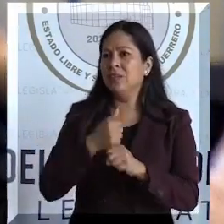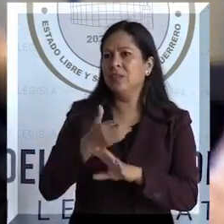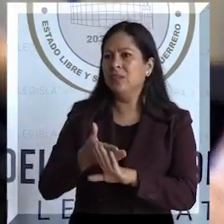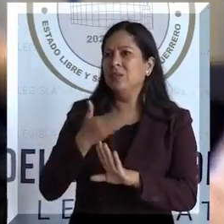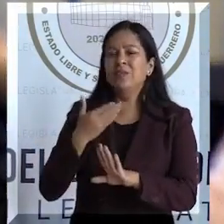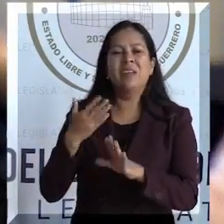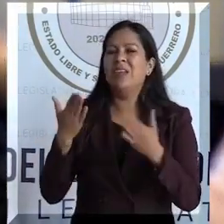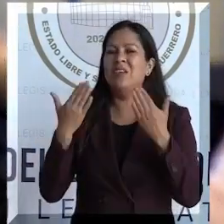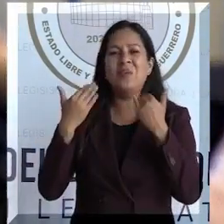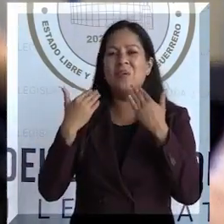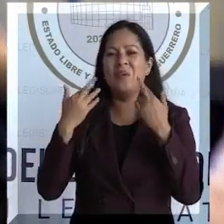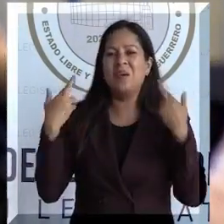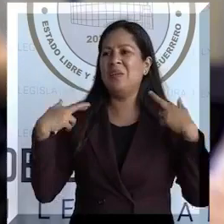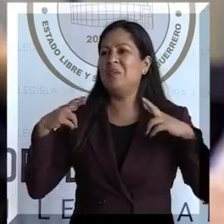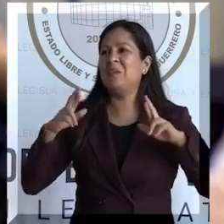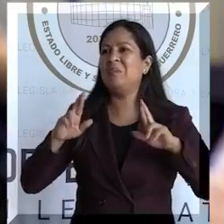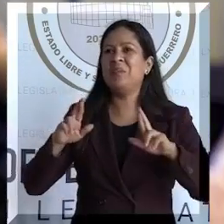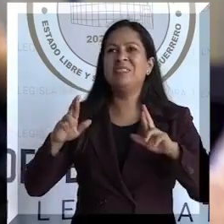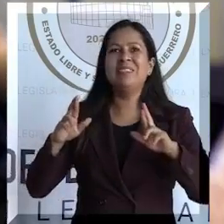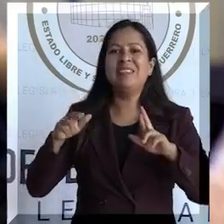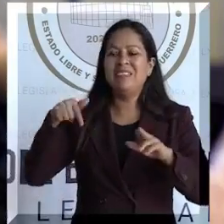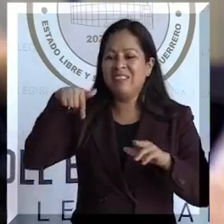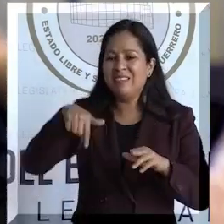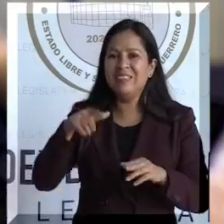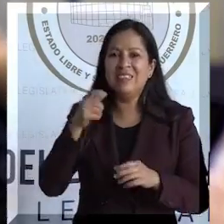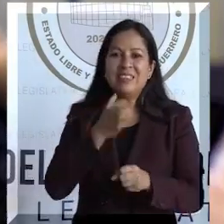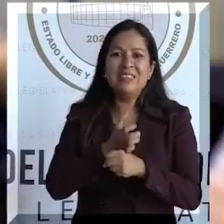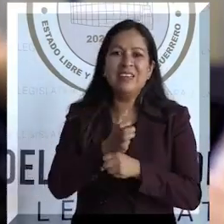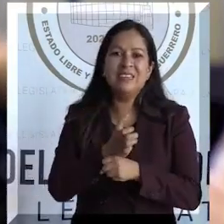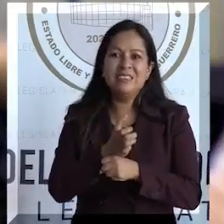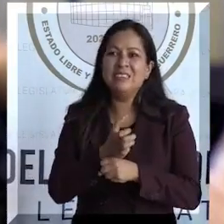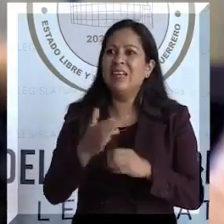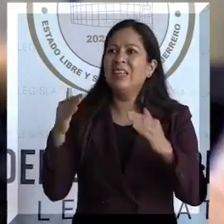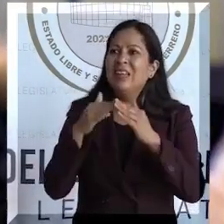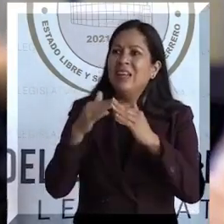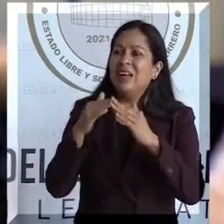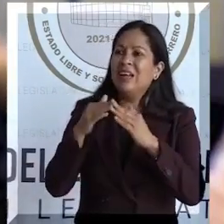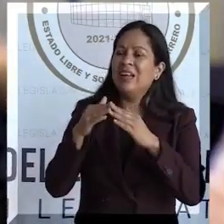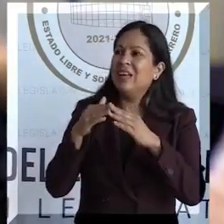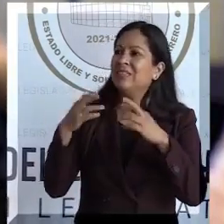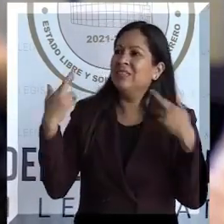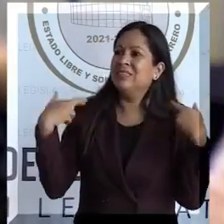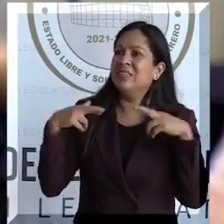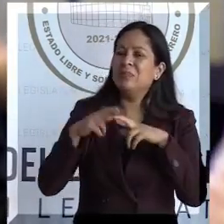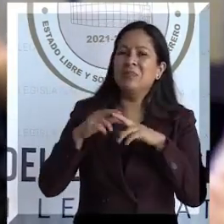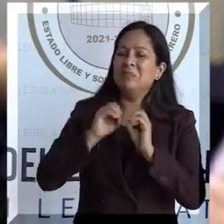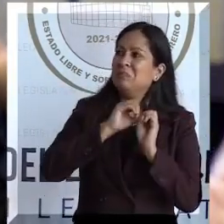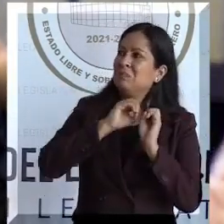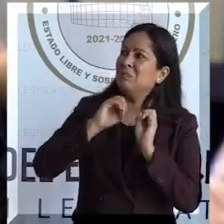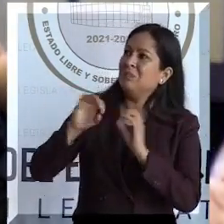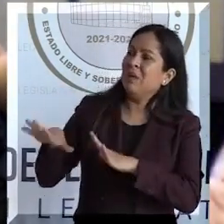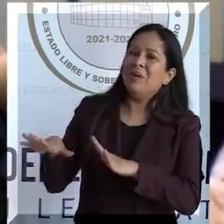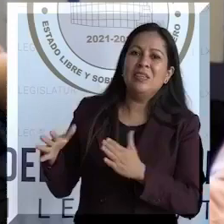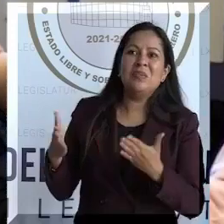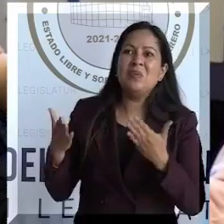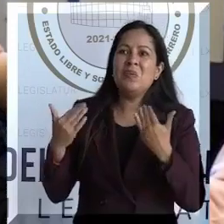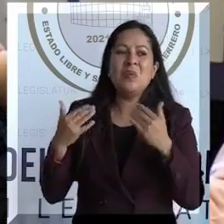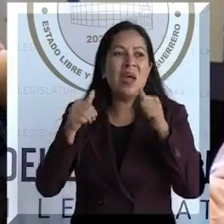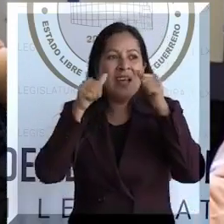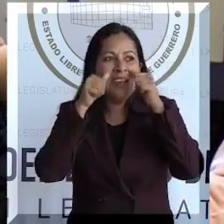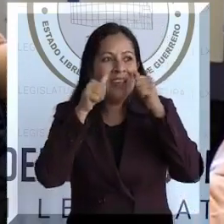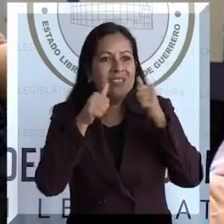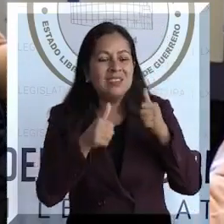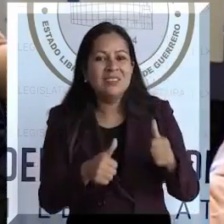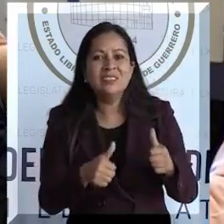ya no están los representantes del gobierno del estado allá. Las casas de representación están abandonadas, no hay quien